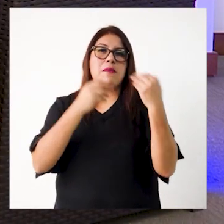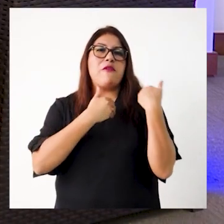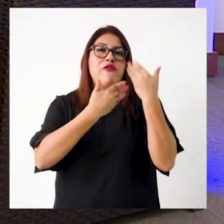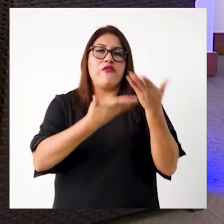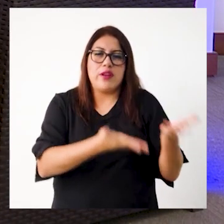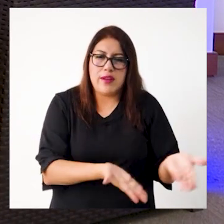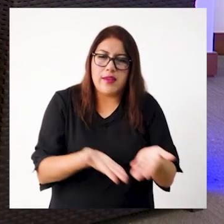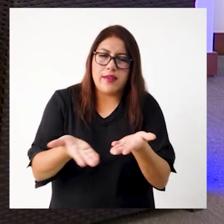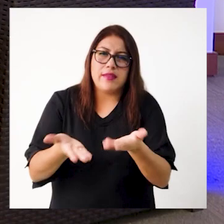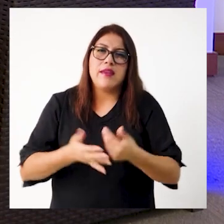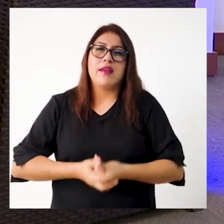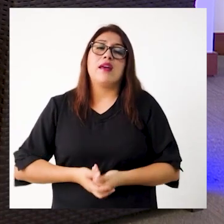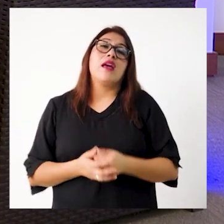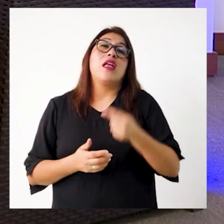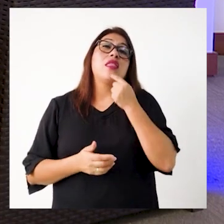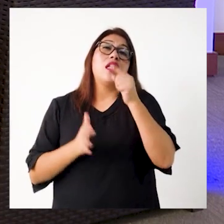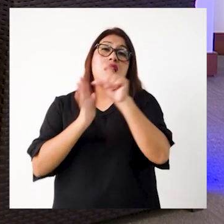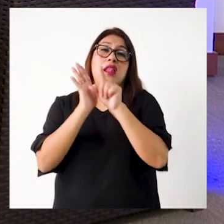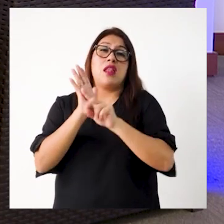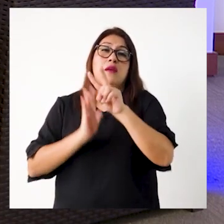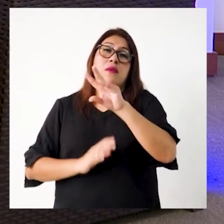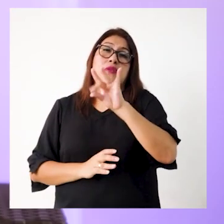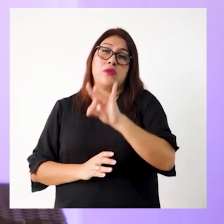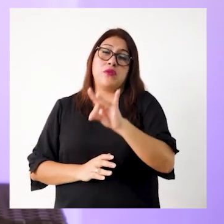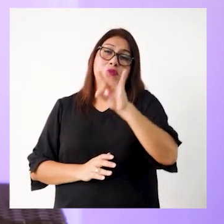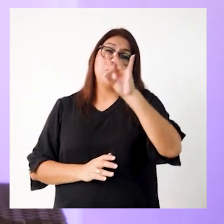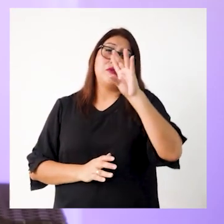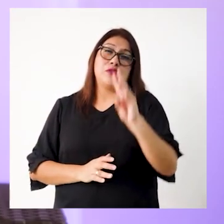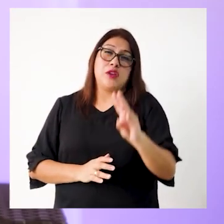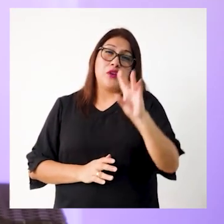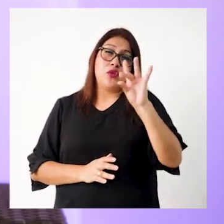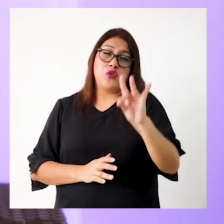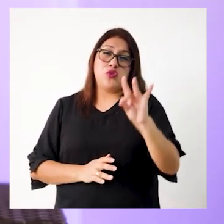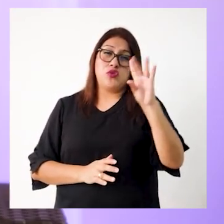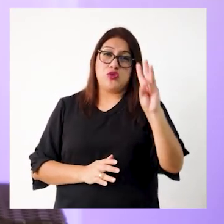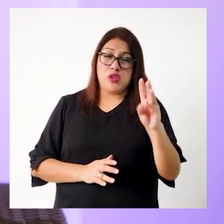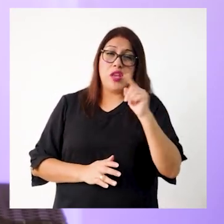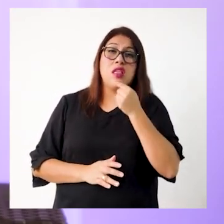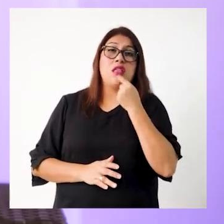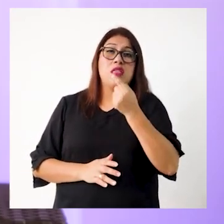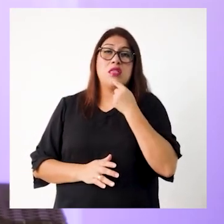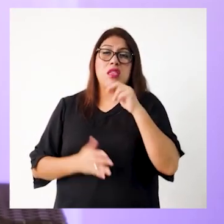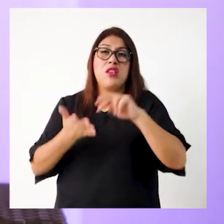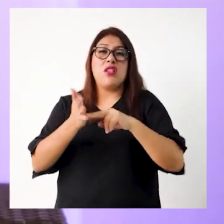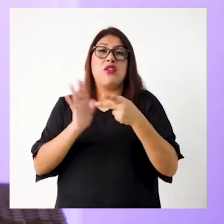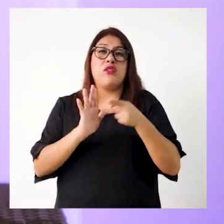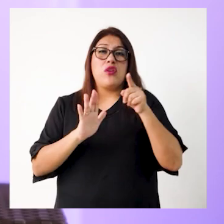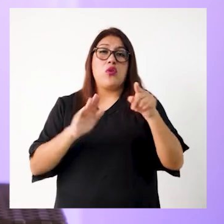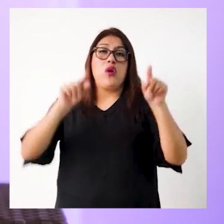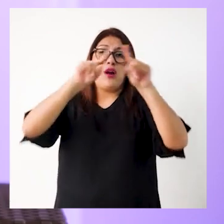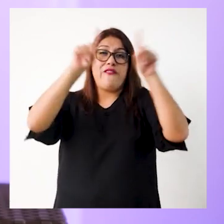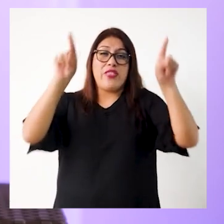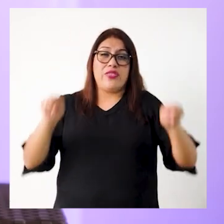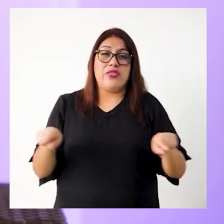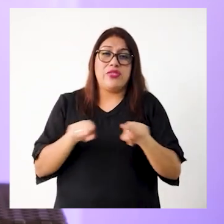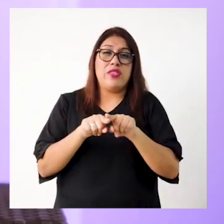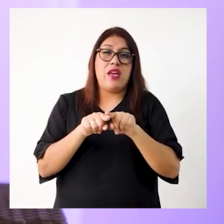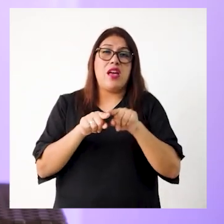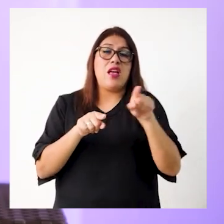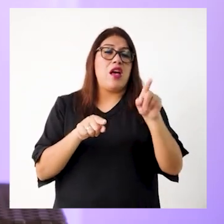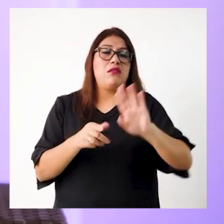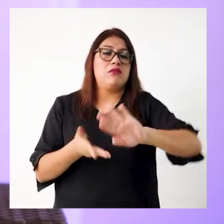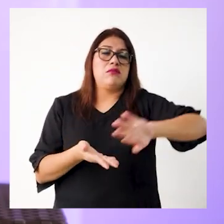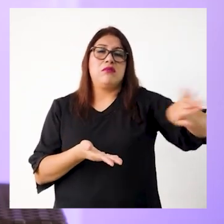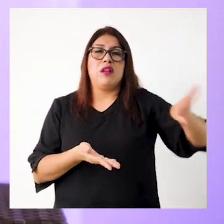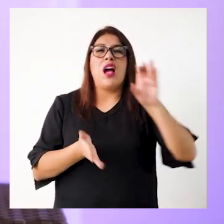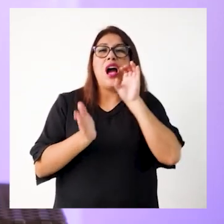atención preferente. En ningún momento la ley 28683 dice que hagas una ventana excluyente, porque